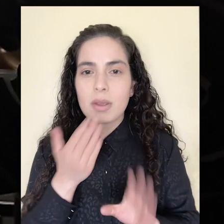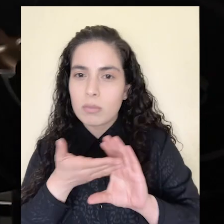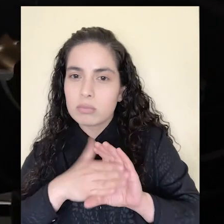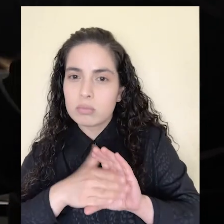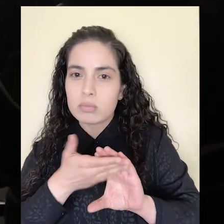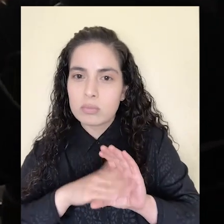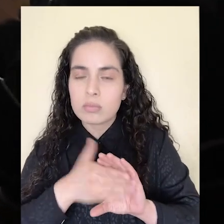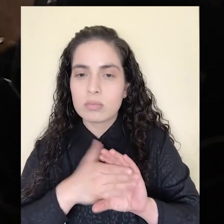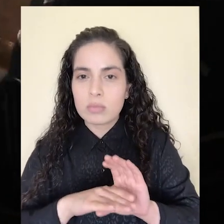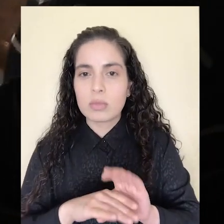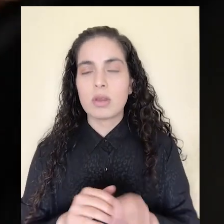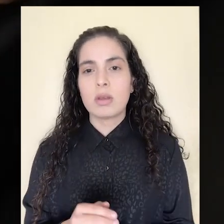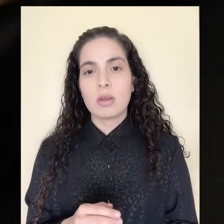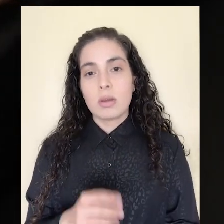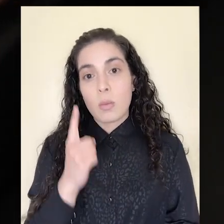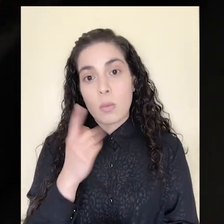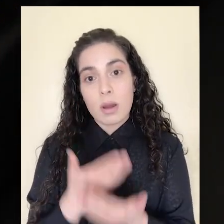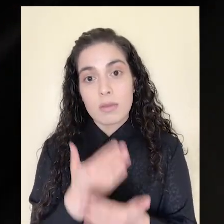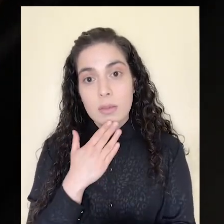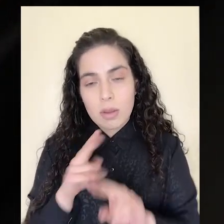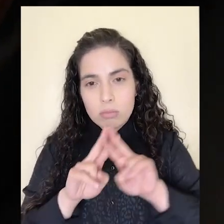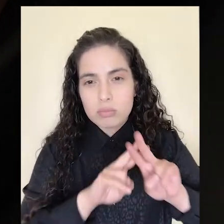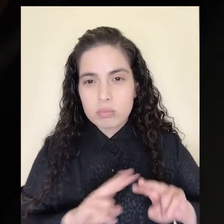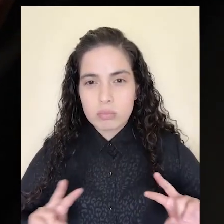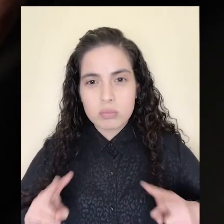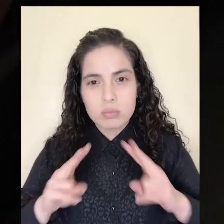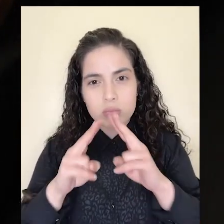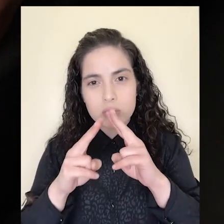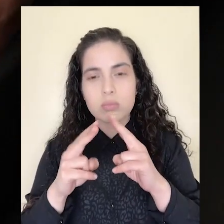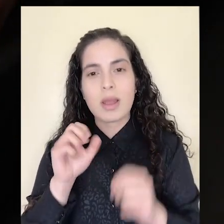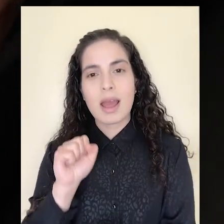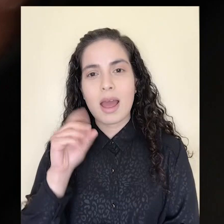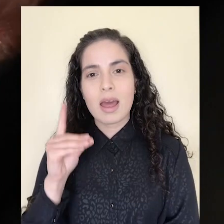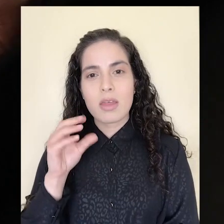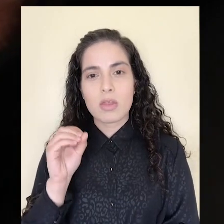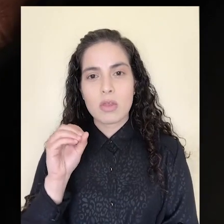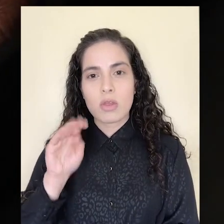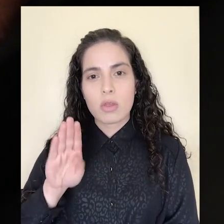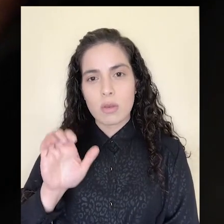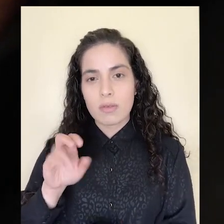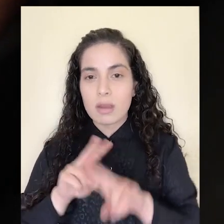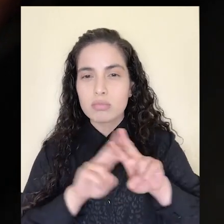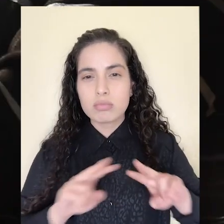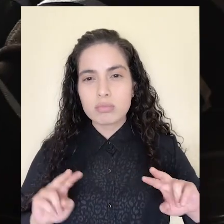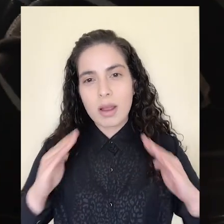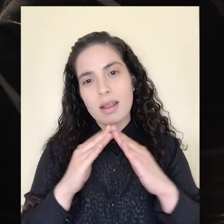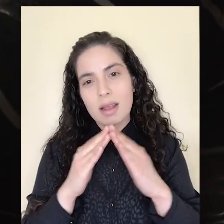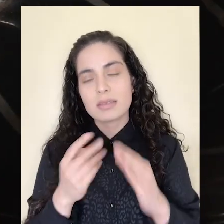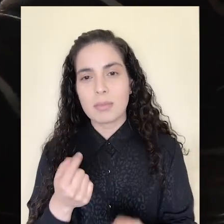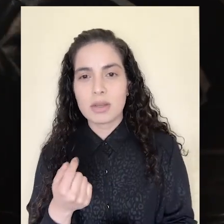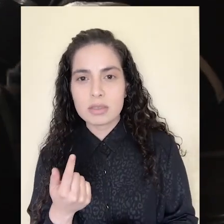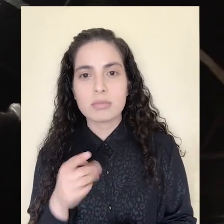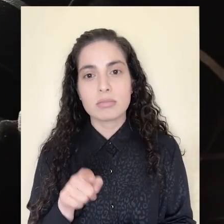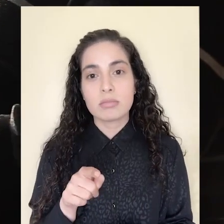greda, barro. Un tiempo hasta hice los famosos adobes, que era paja con barro, y tú llegas a hacer una